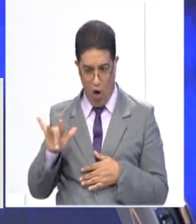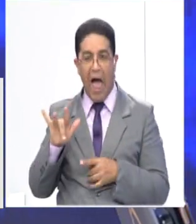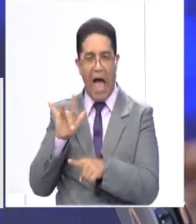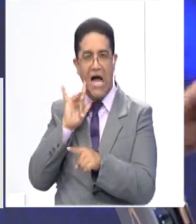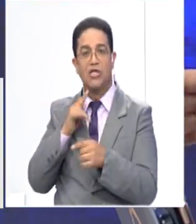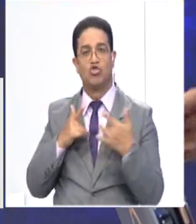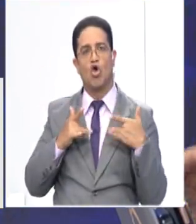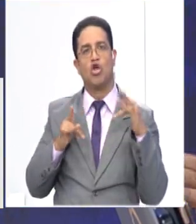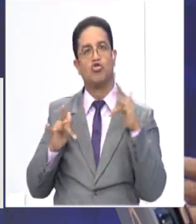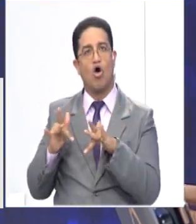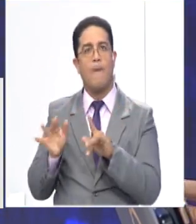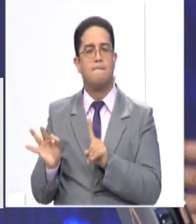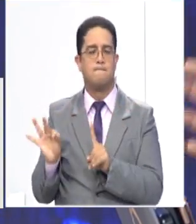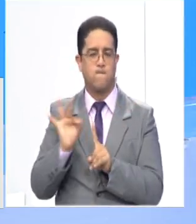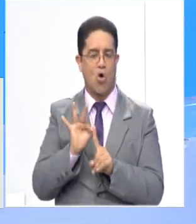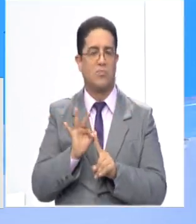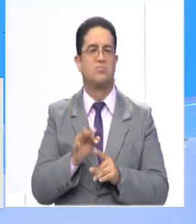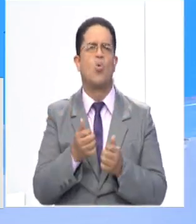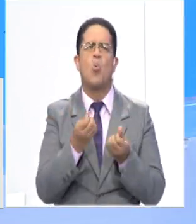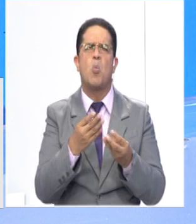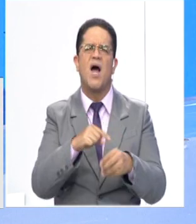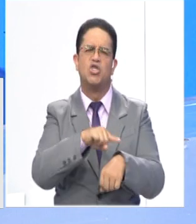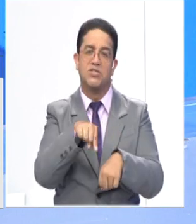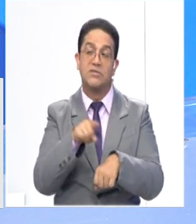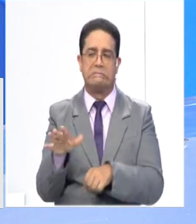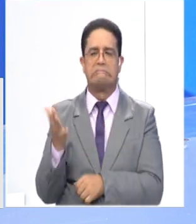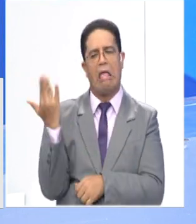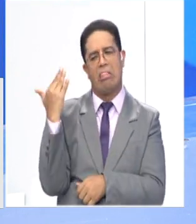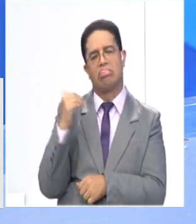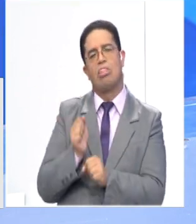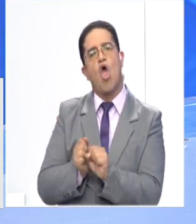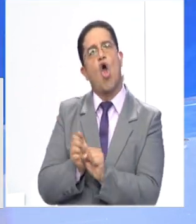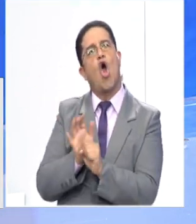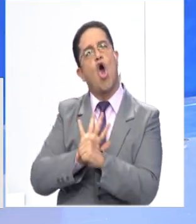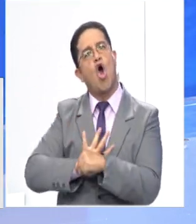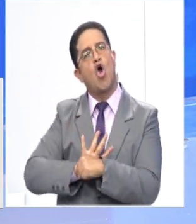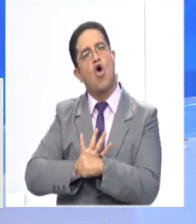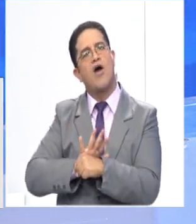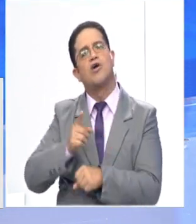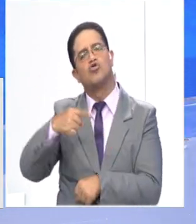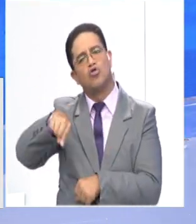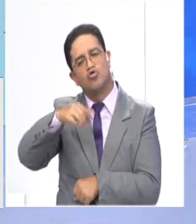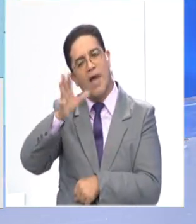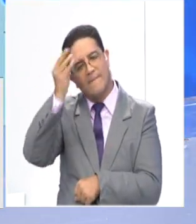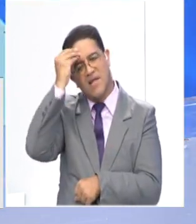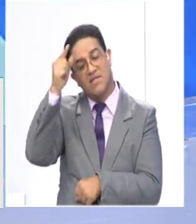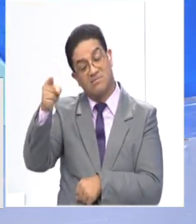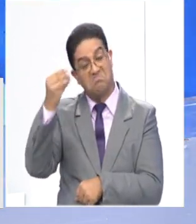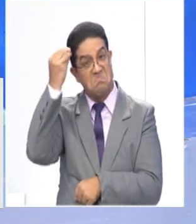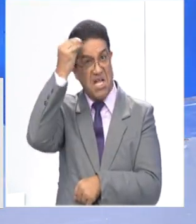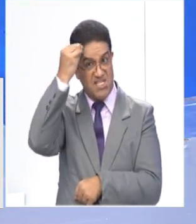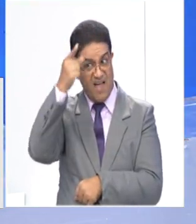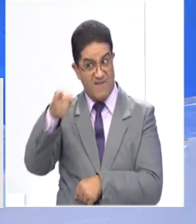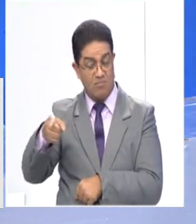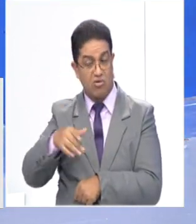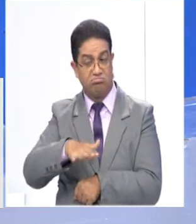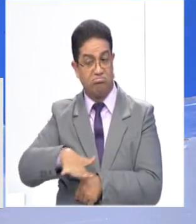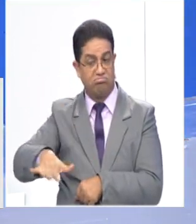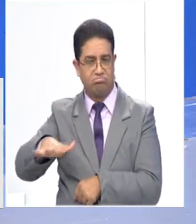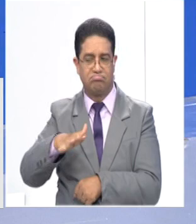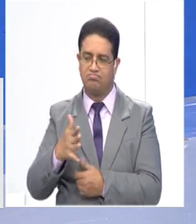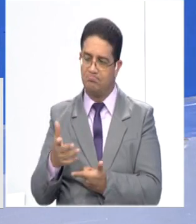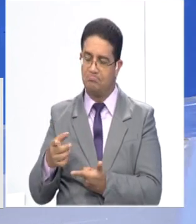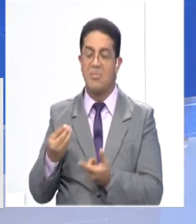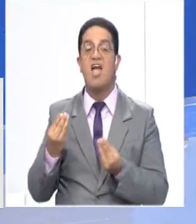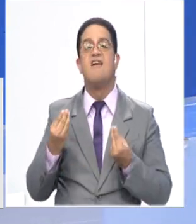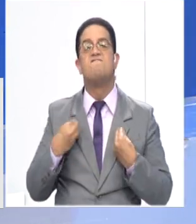la toque. ¿Cuánto vive en la superficie? Porque, por ejemplo, con el COVID, cuando estábamos aprendiendo de él, hablábamos de superficie y después se dijo, bueno, vive